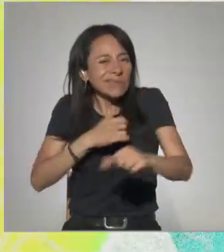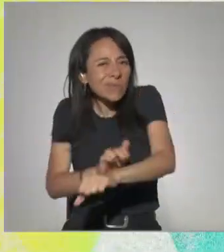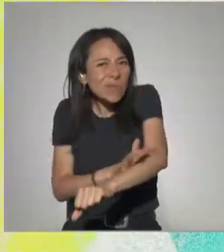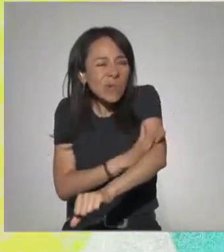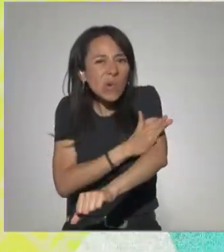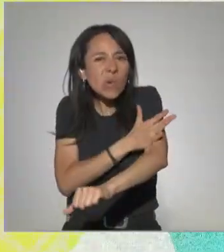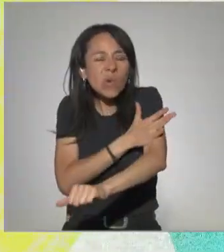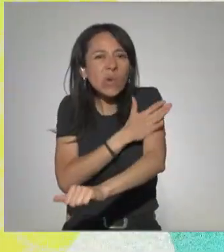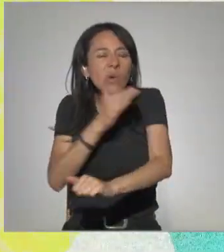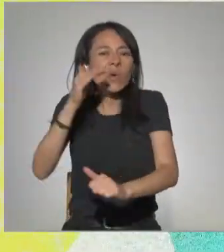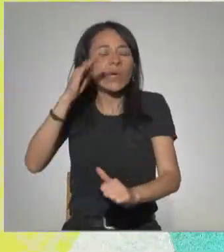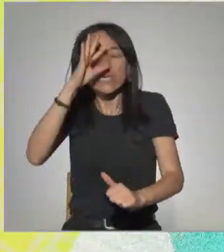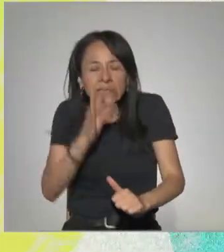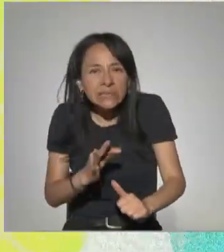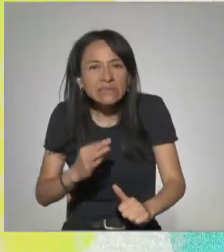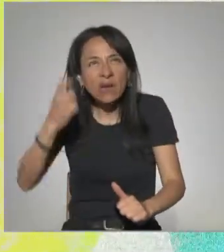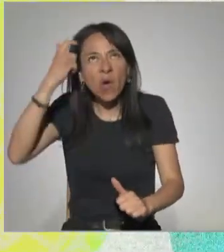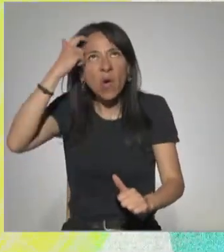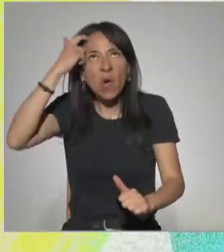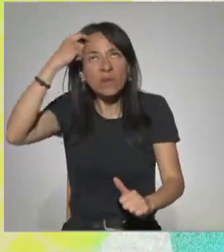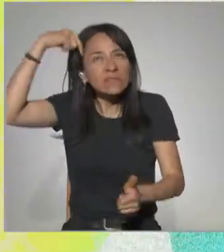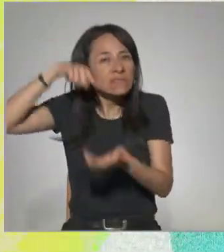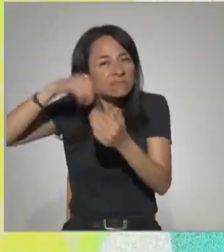emocional y cognitivo.